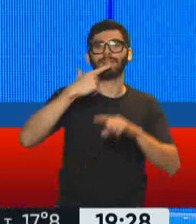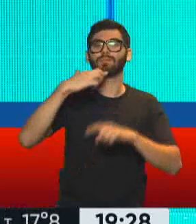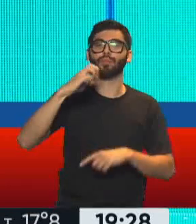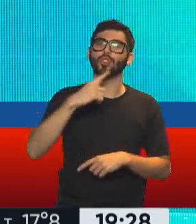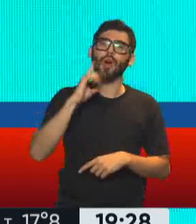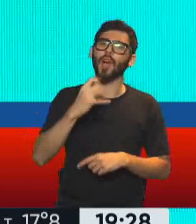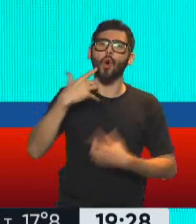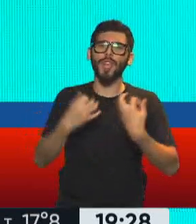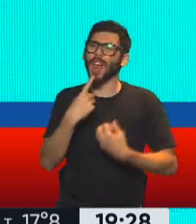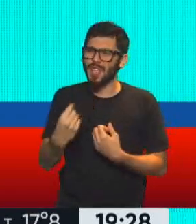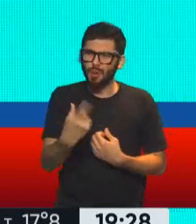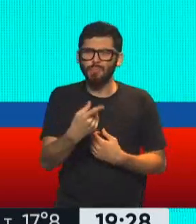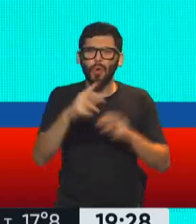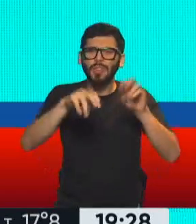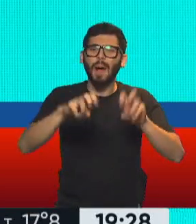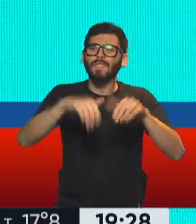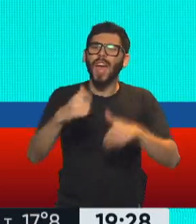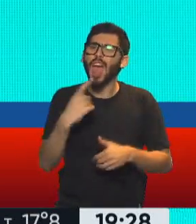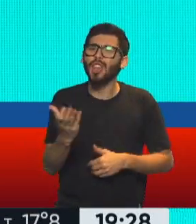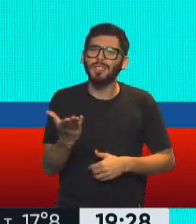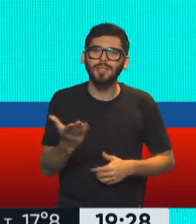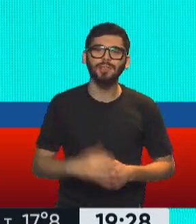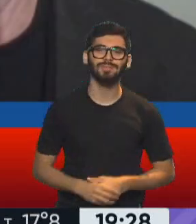fue lo que se dijo, cómo se esgrimió al respecto, Néstor.